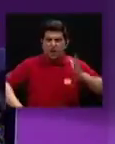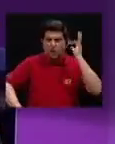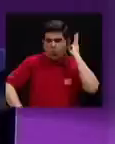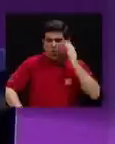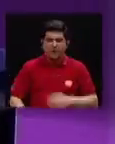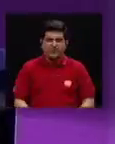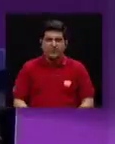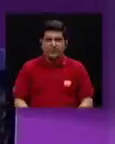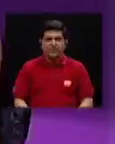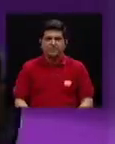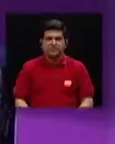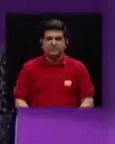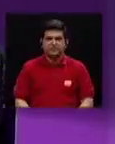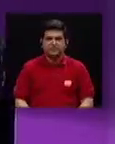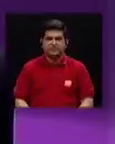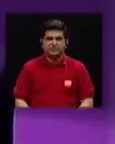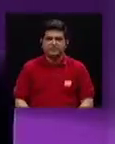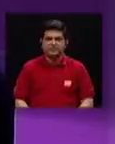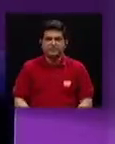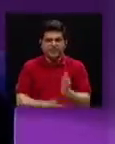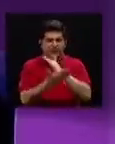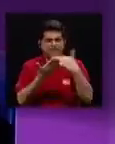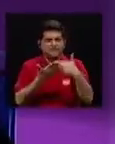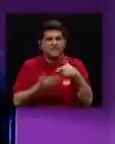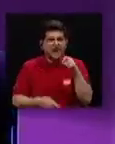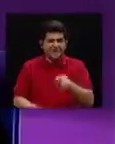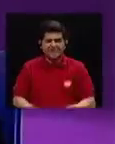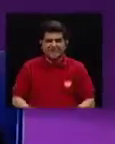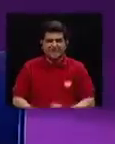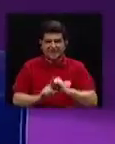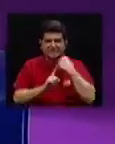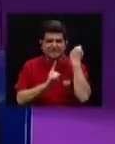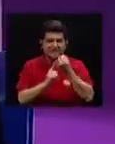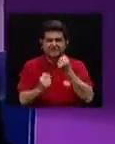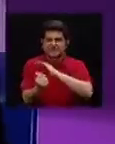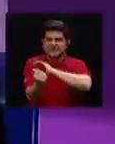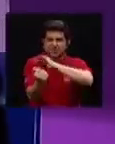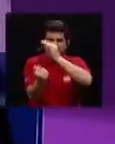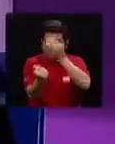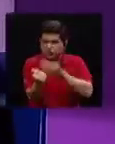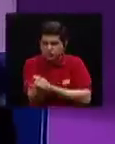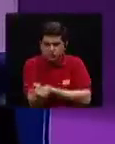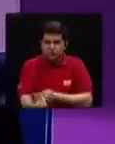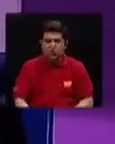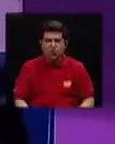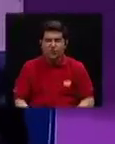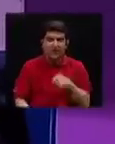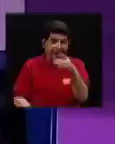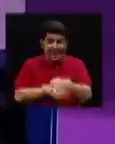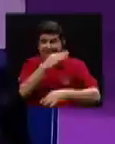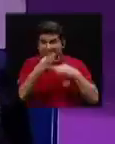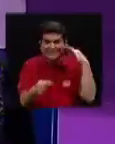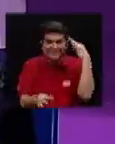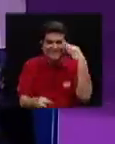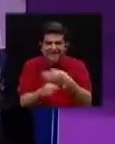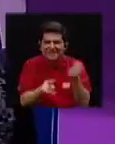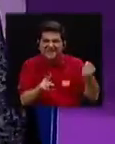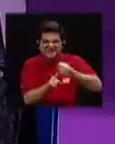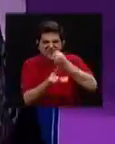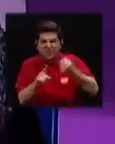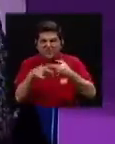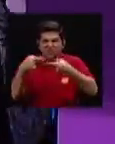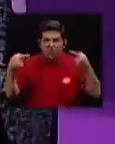lo que qué parte del Gran edificio del poder ese tipo de agresión al cuerpo